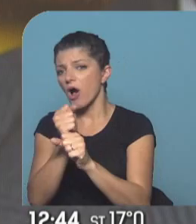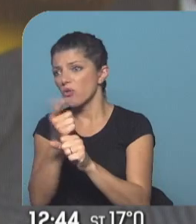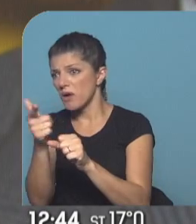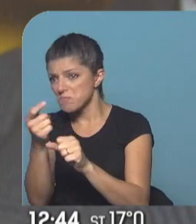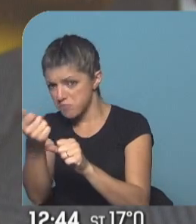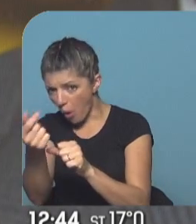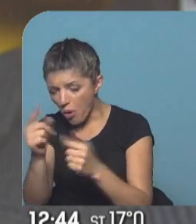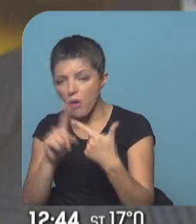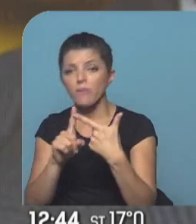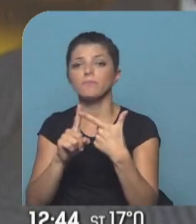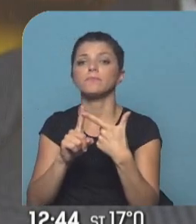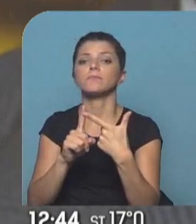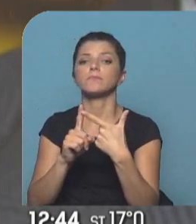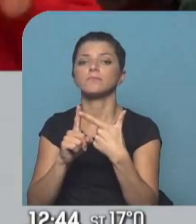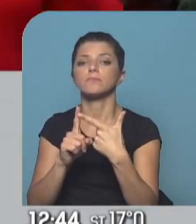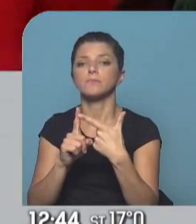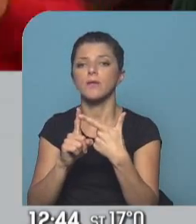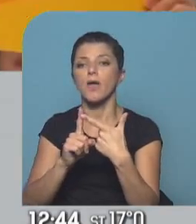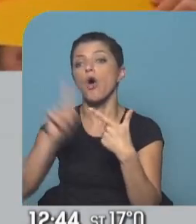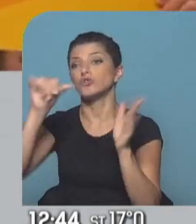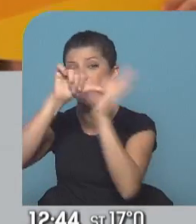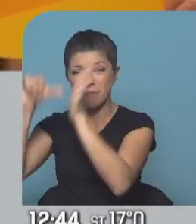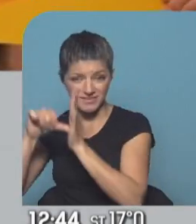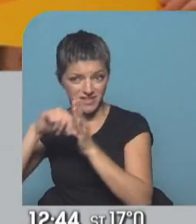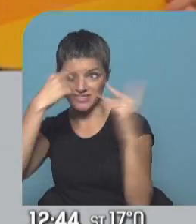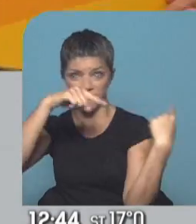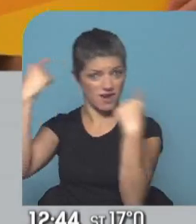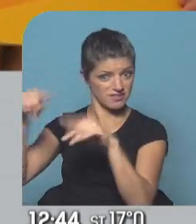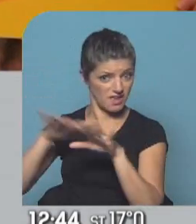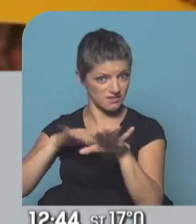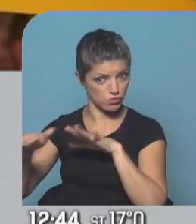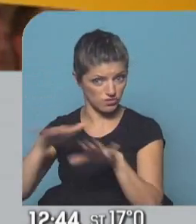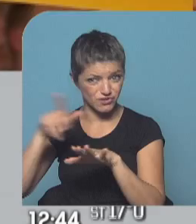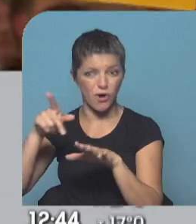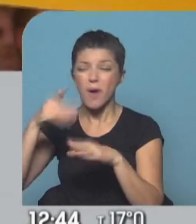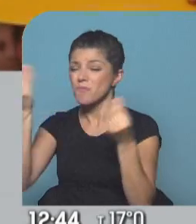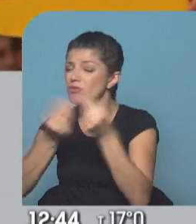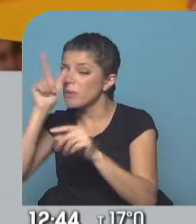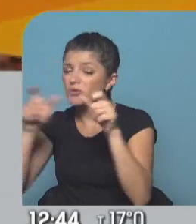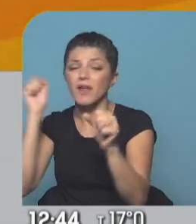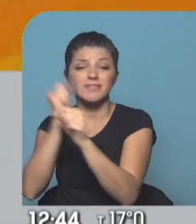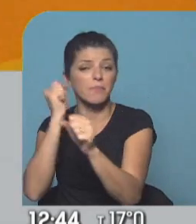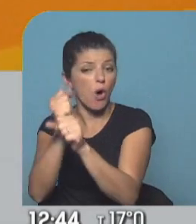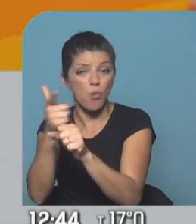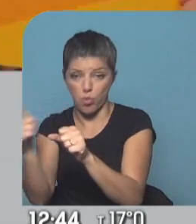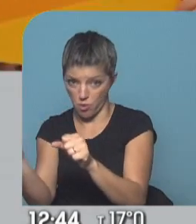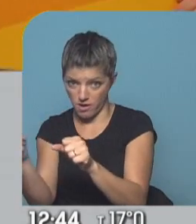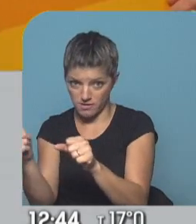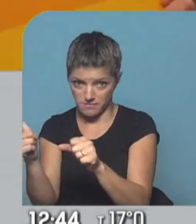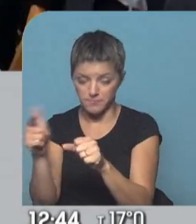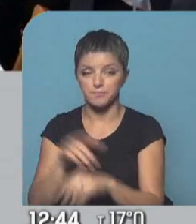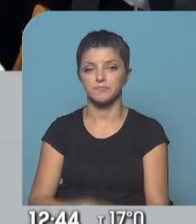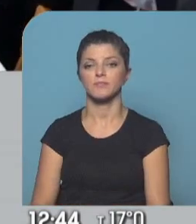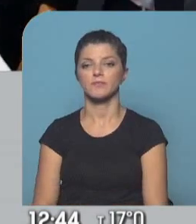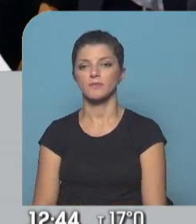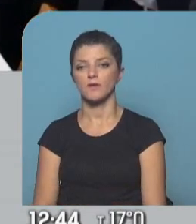tienen efectivamente los países vecinos y el resto de los países de crecimiento o de desarrollo medio en Europa,